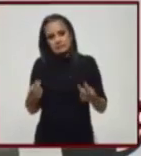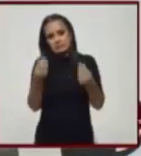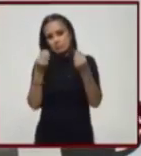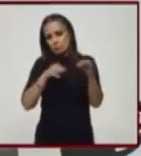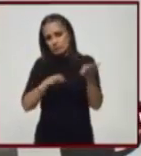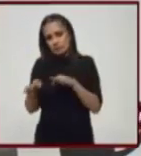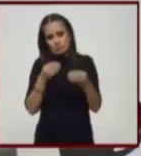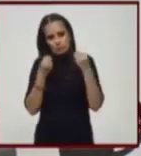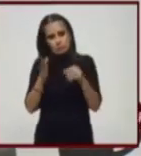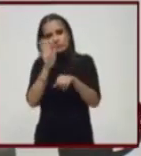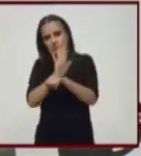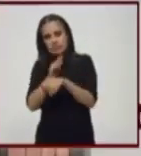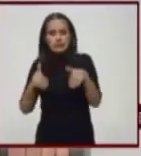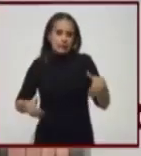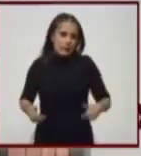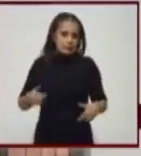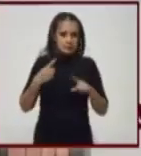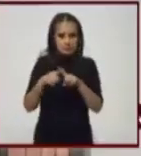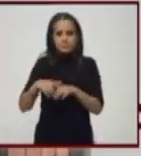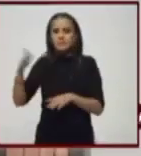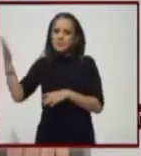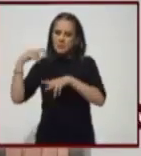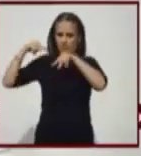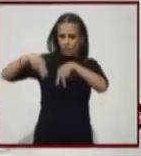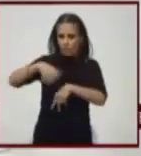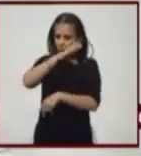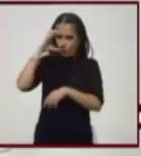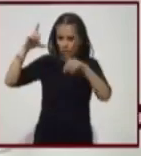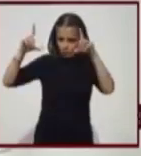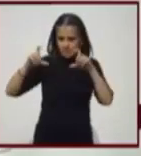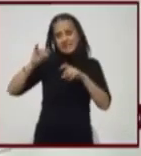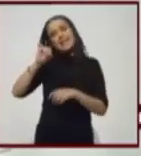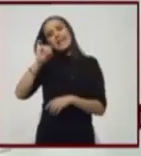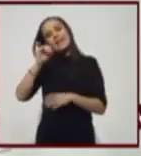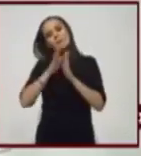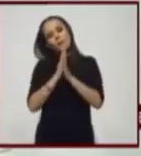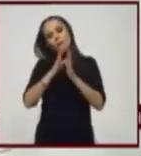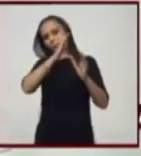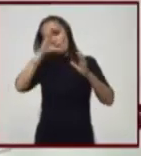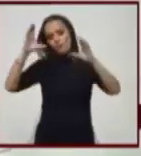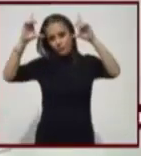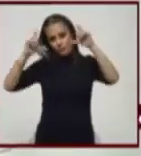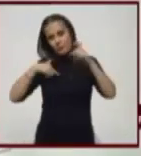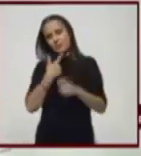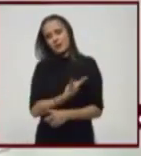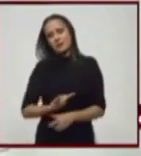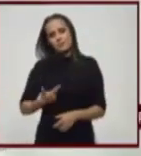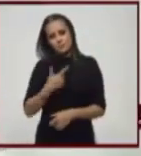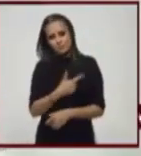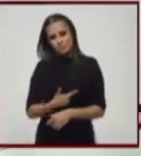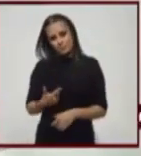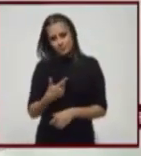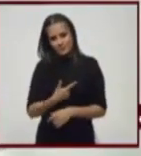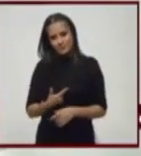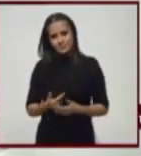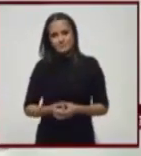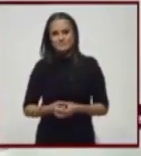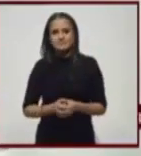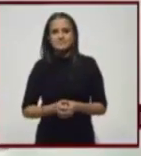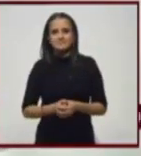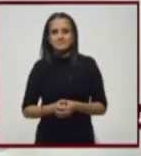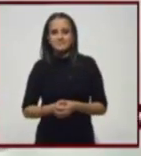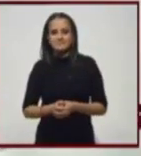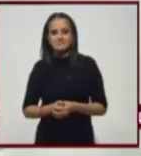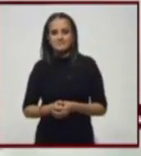mollet y siempre nos sacamos una foto no te importa si tengo en esta foto final que para mí siempre es un agasajo ahora